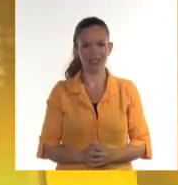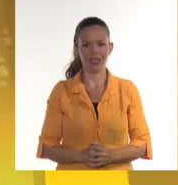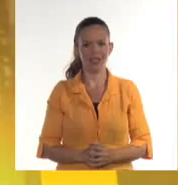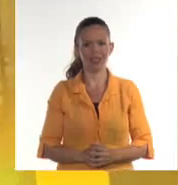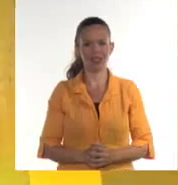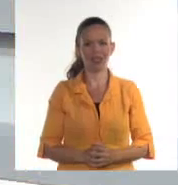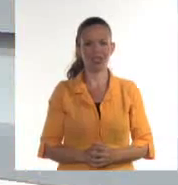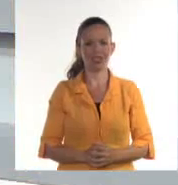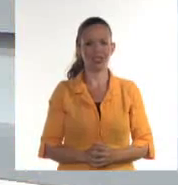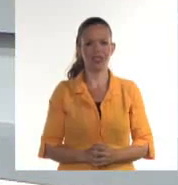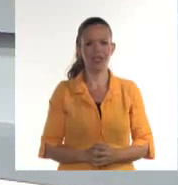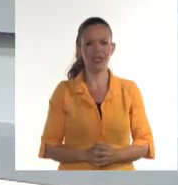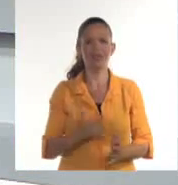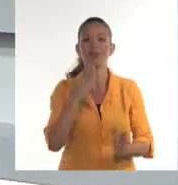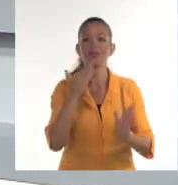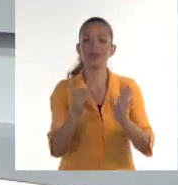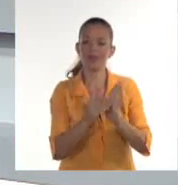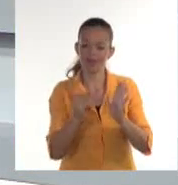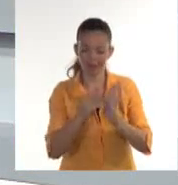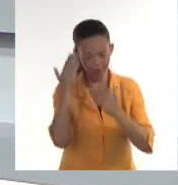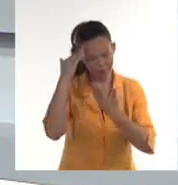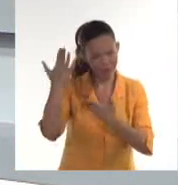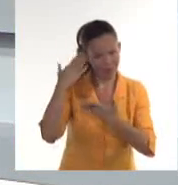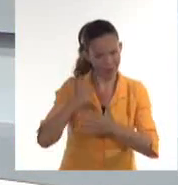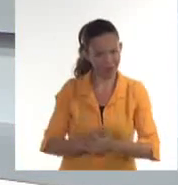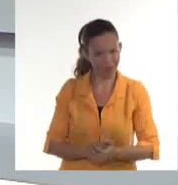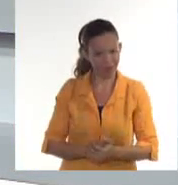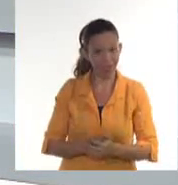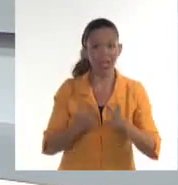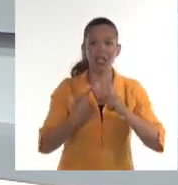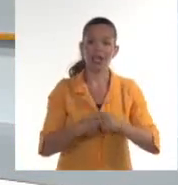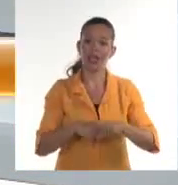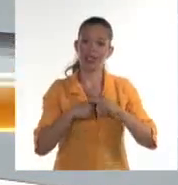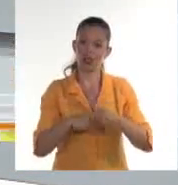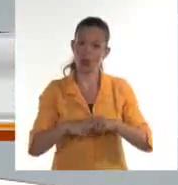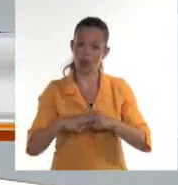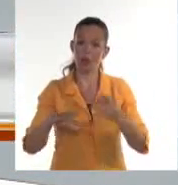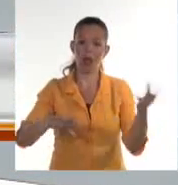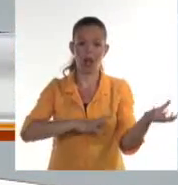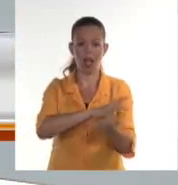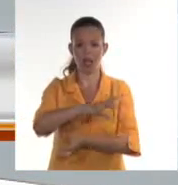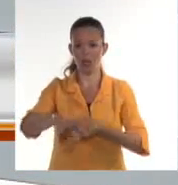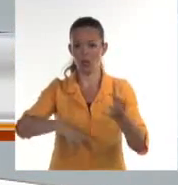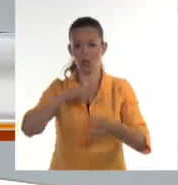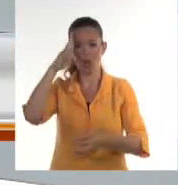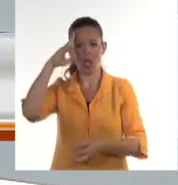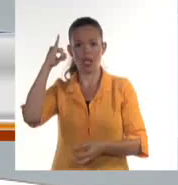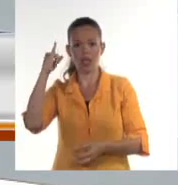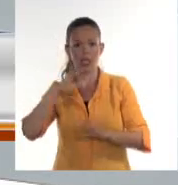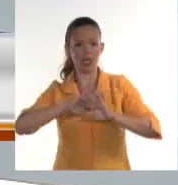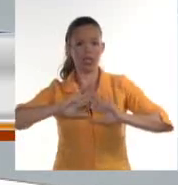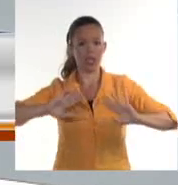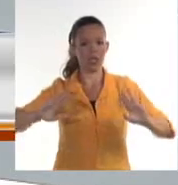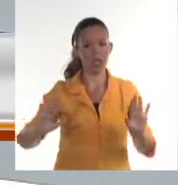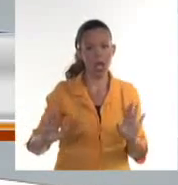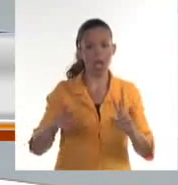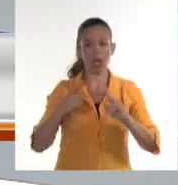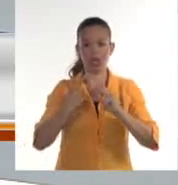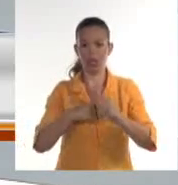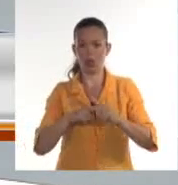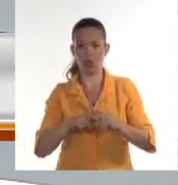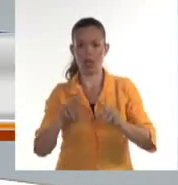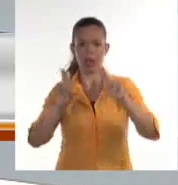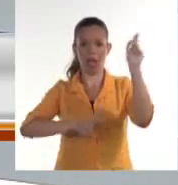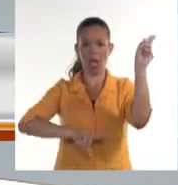Gracias, buenas tardes. En efecto, resolver la situación haitiana no es cosa de dos acuerdos en una reunión de un día, aunque